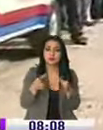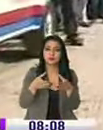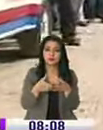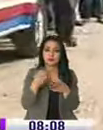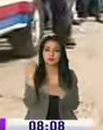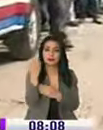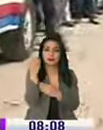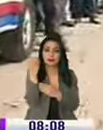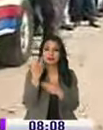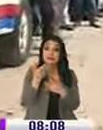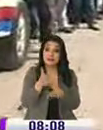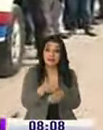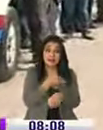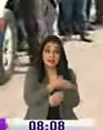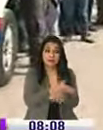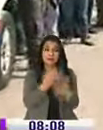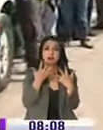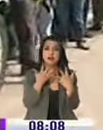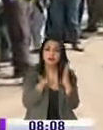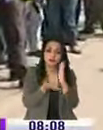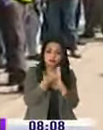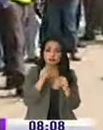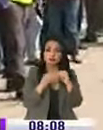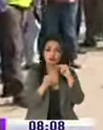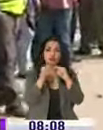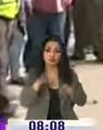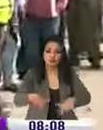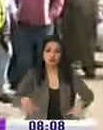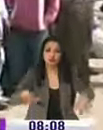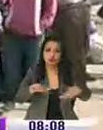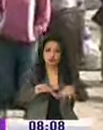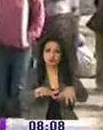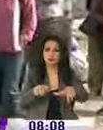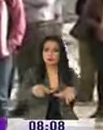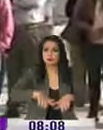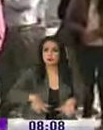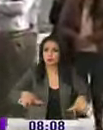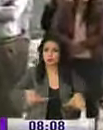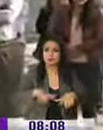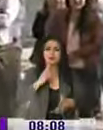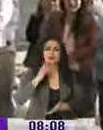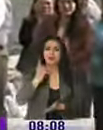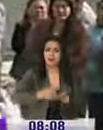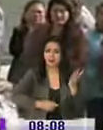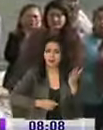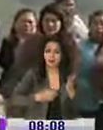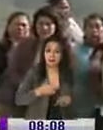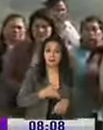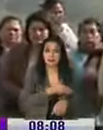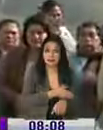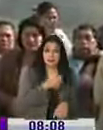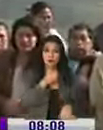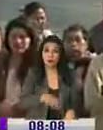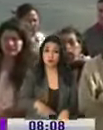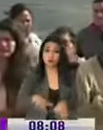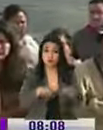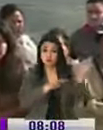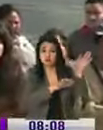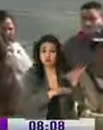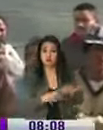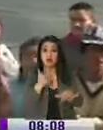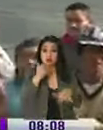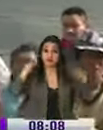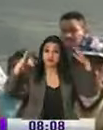ha realizado algunas obras de mitigación aquí en este barrio para evitar colapsos mayores durante